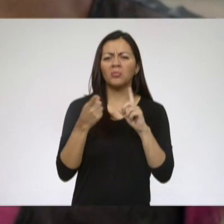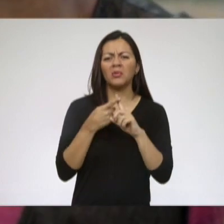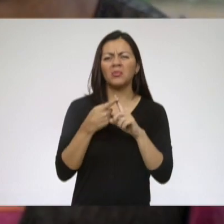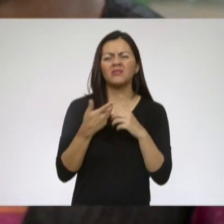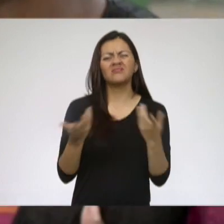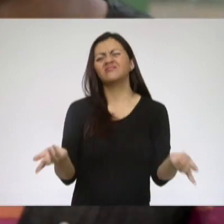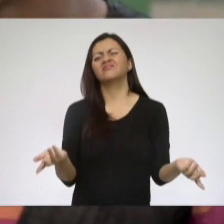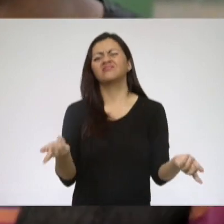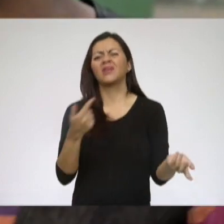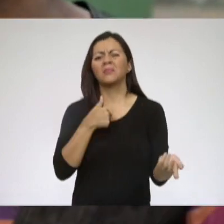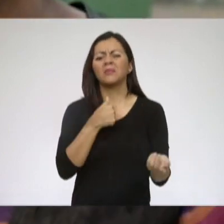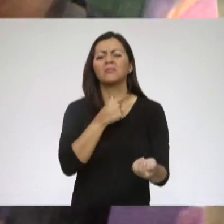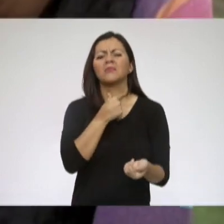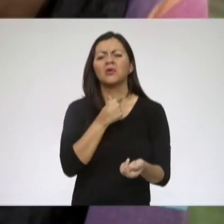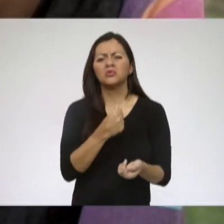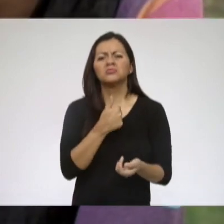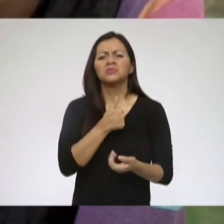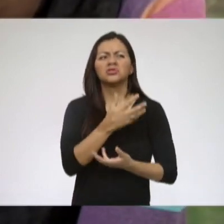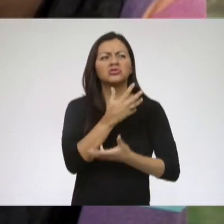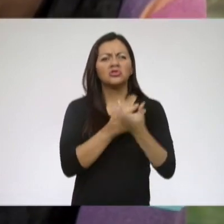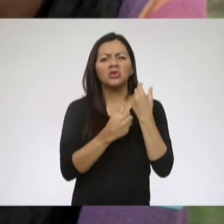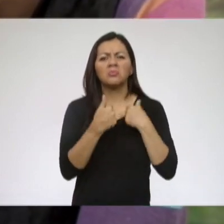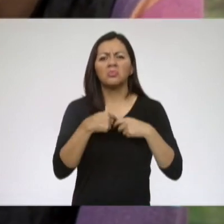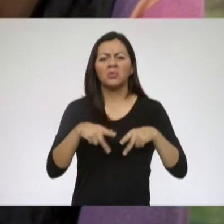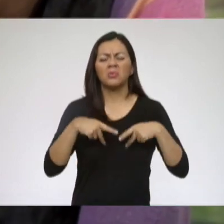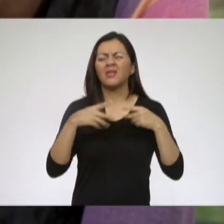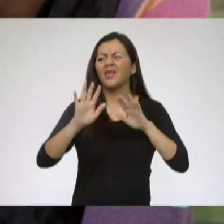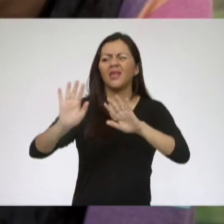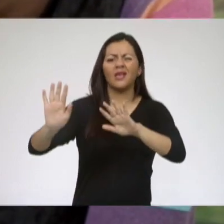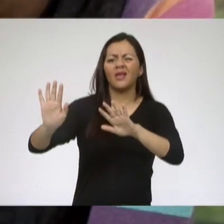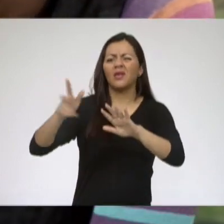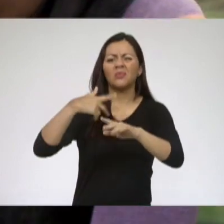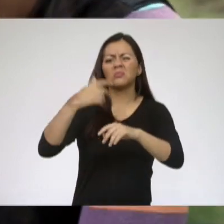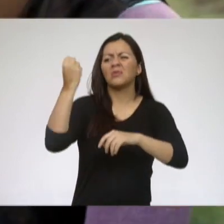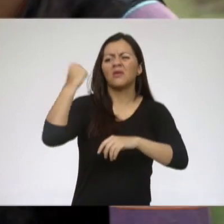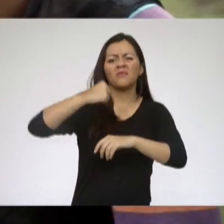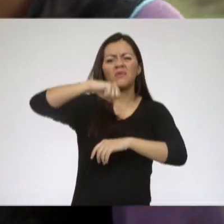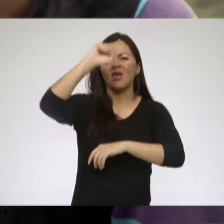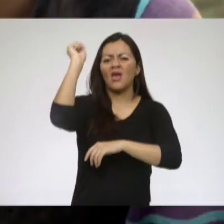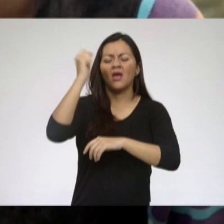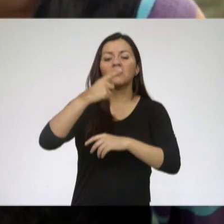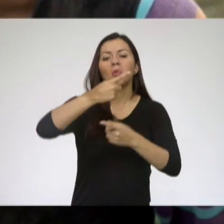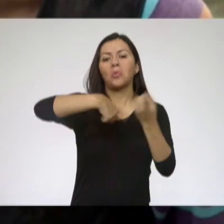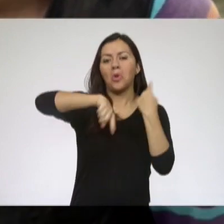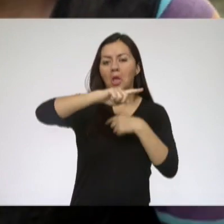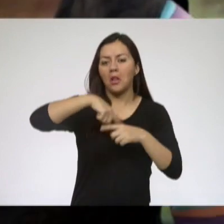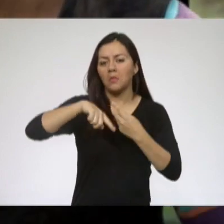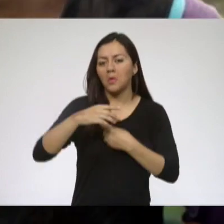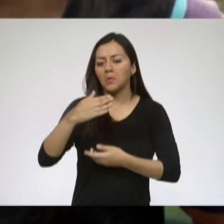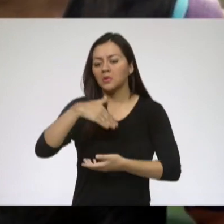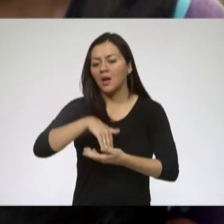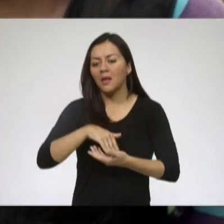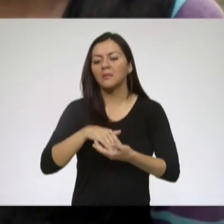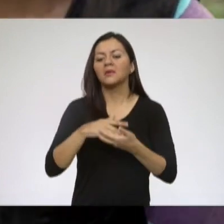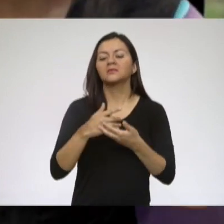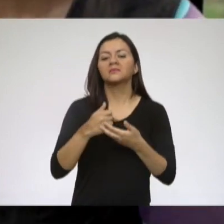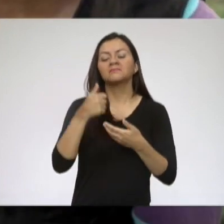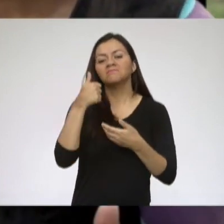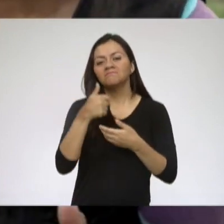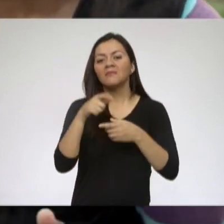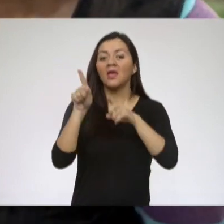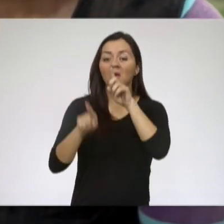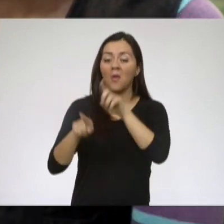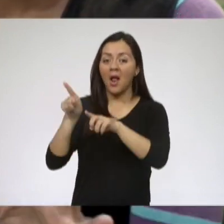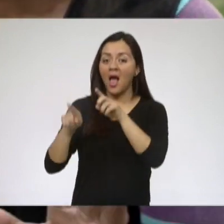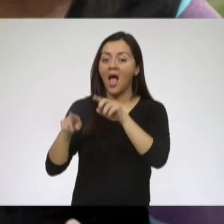Dije, no, este es mi vuelo, esta es mi historia. Me abro, me fui de viaje, ahora regresé. Y bacano verlos que, a pesar de que